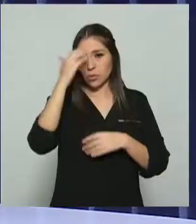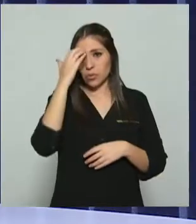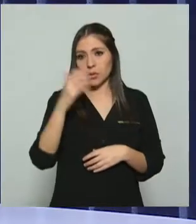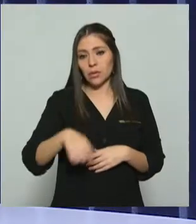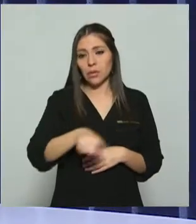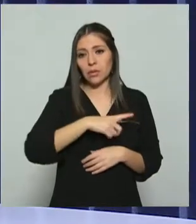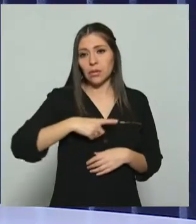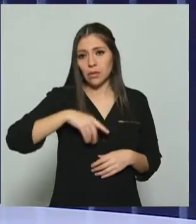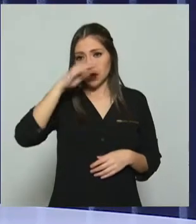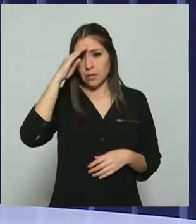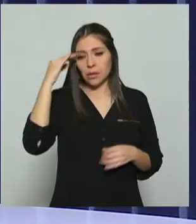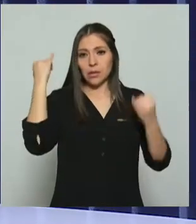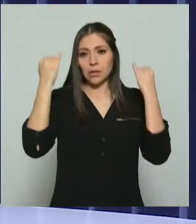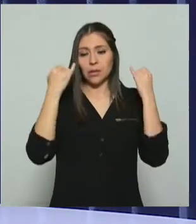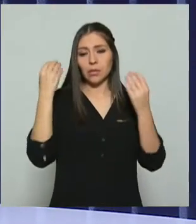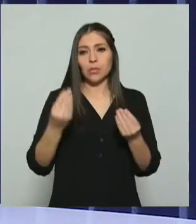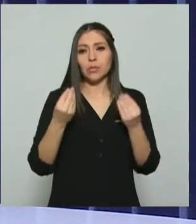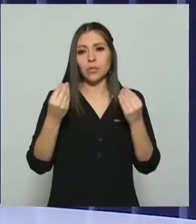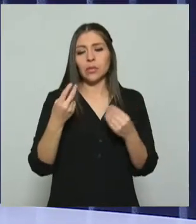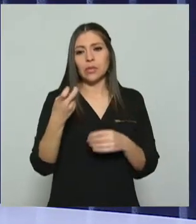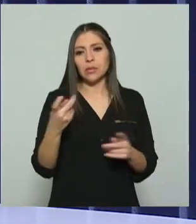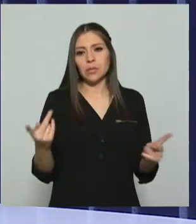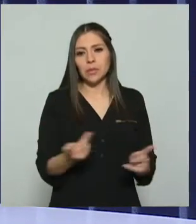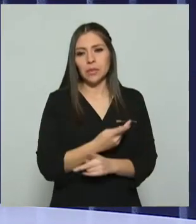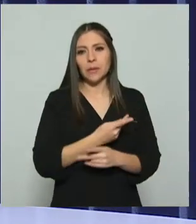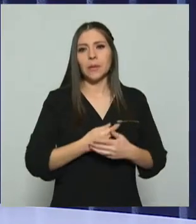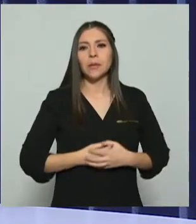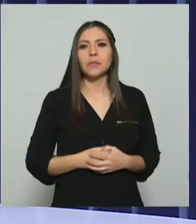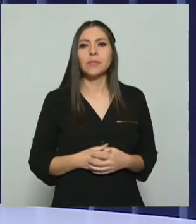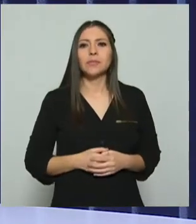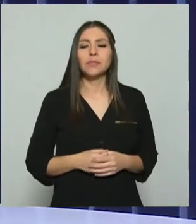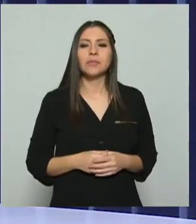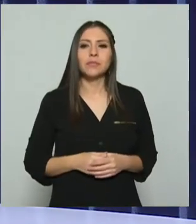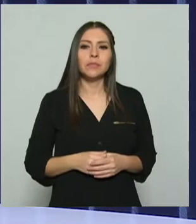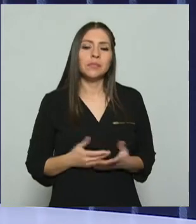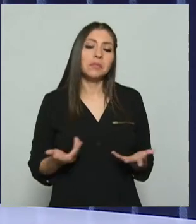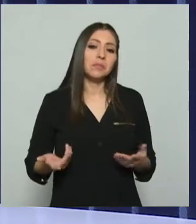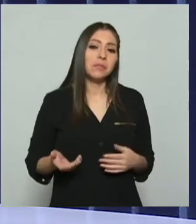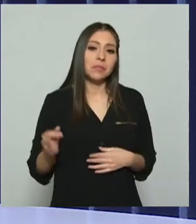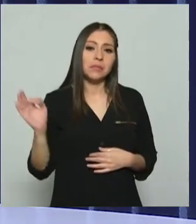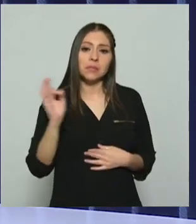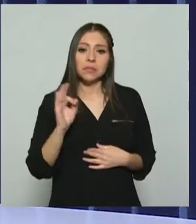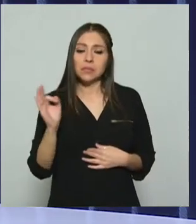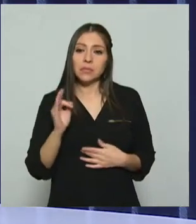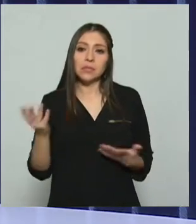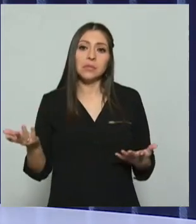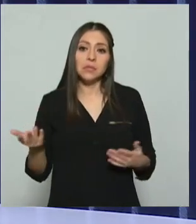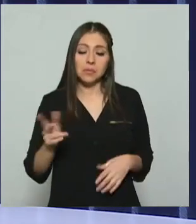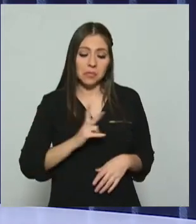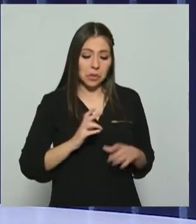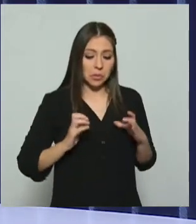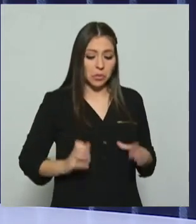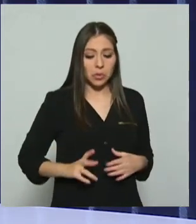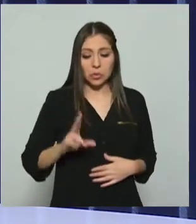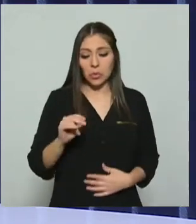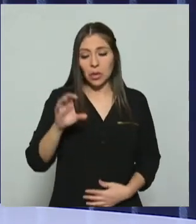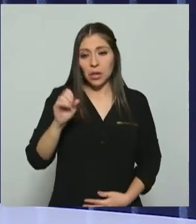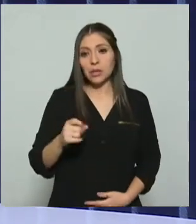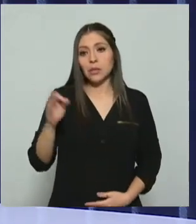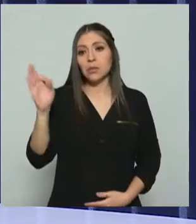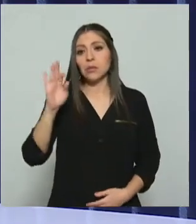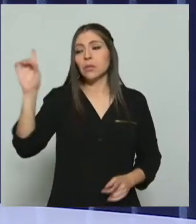que reflexionar mucho sobre esto que nos está ocurriendo, porque bueno, a lo mejor yo no soy ese cuerpo, pero ponen a